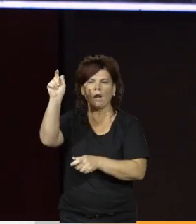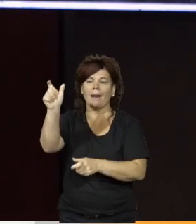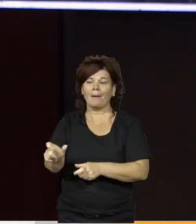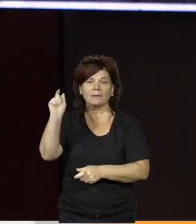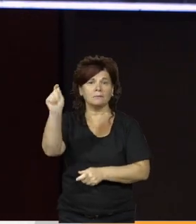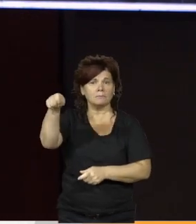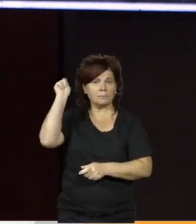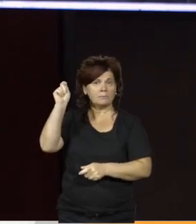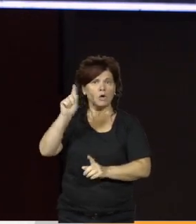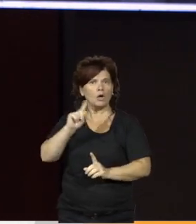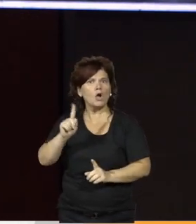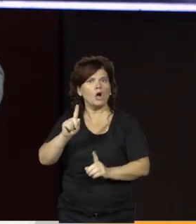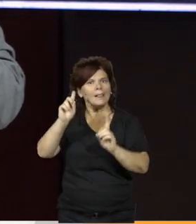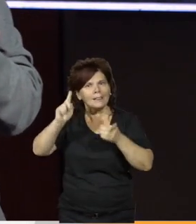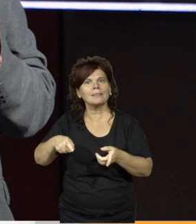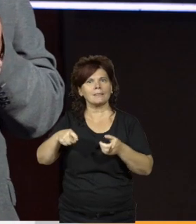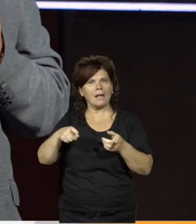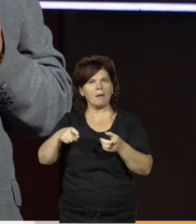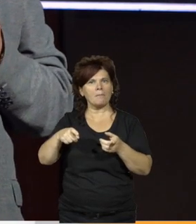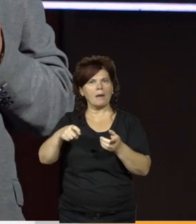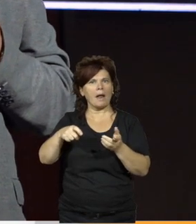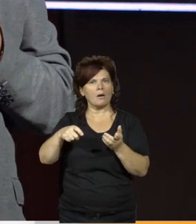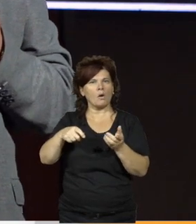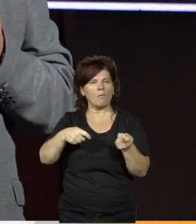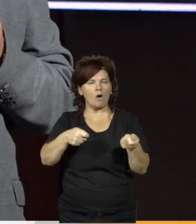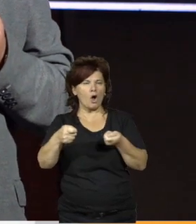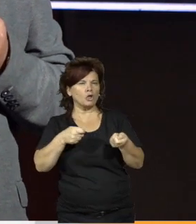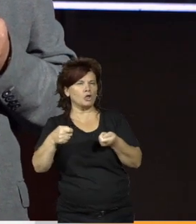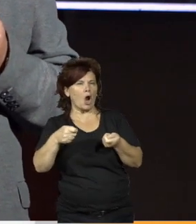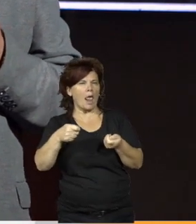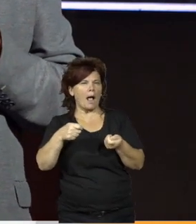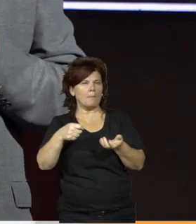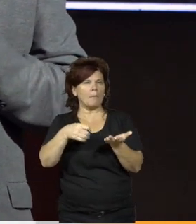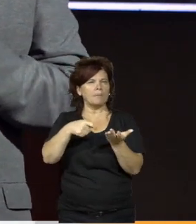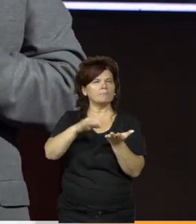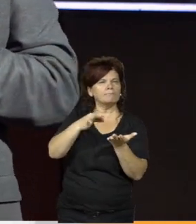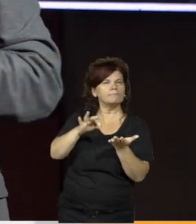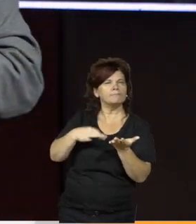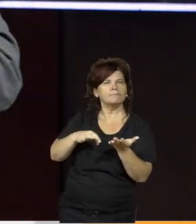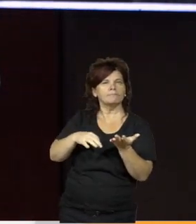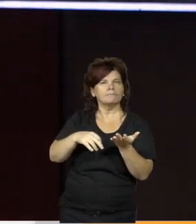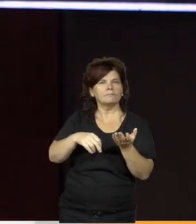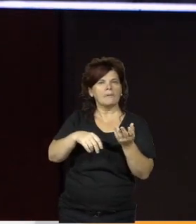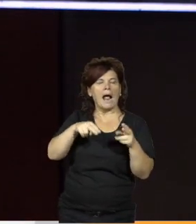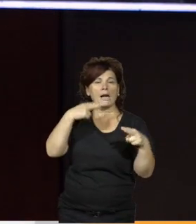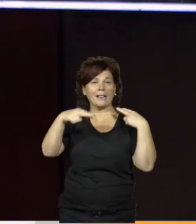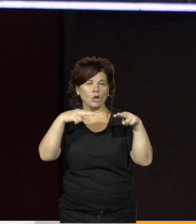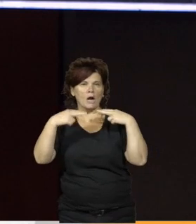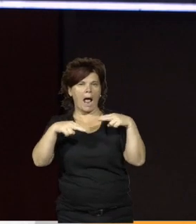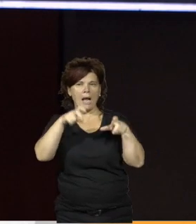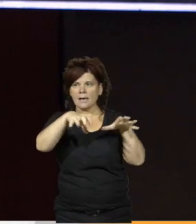las pescaderías, le hacemos controles a los restaurantes. ¿Pero por qué llegamos? Porque la sociedad hace la